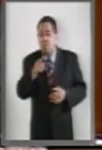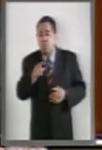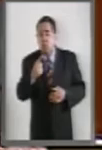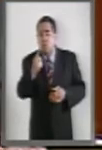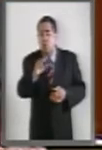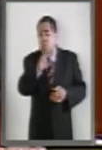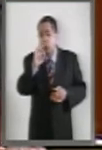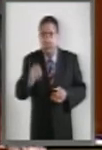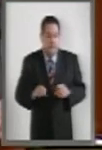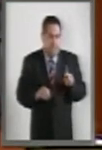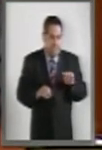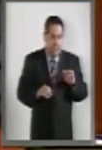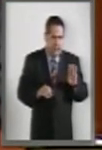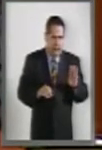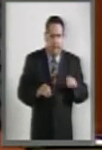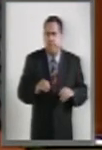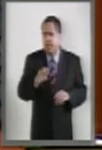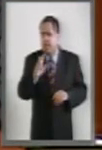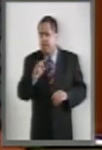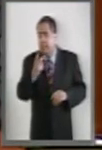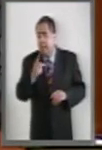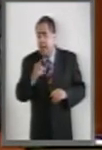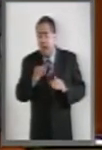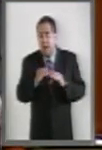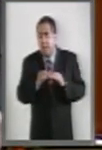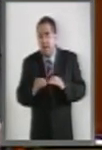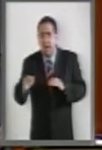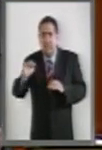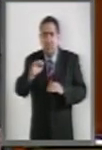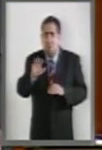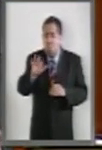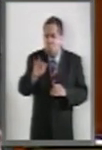33.1% del Producto Interno Bruto, alrededor de